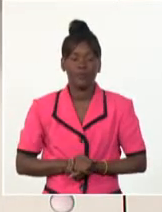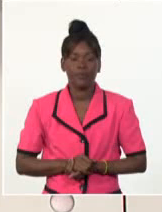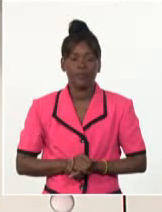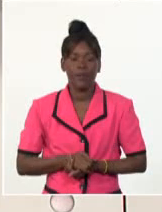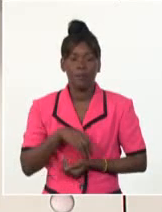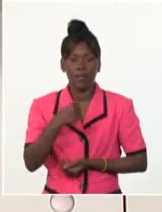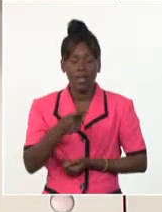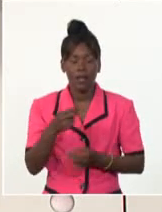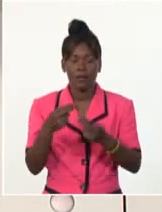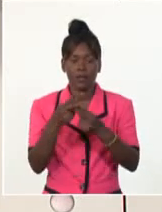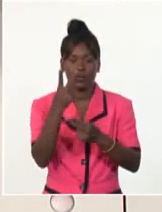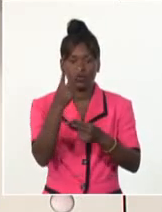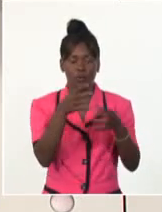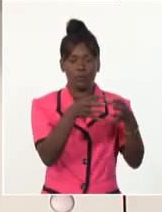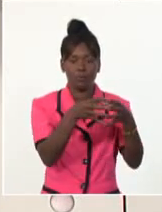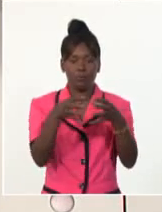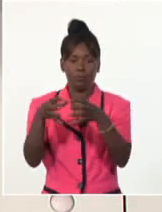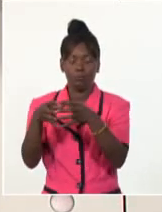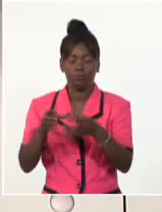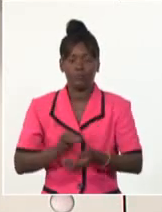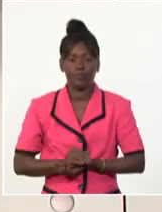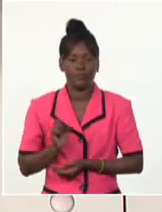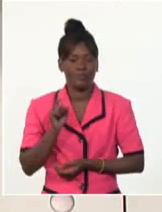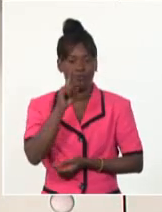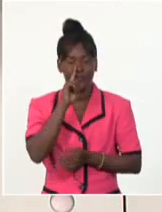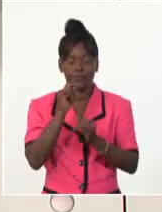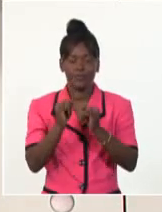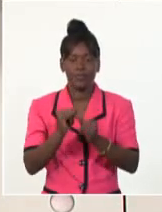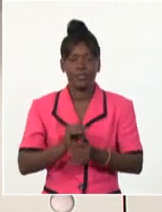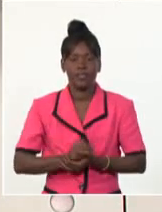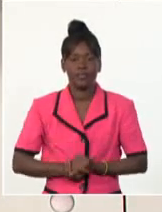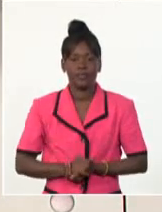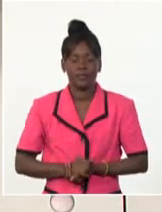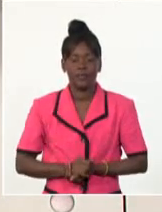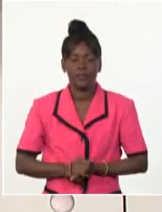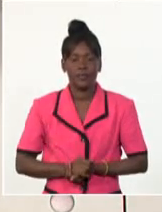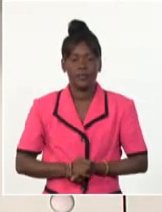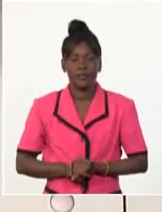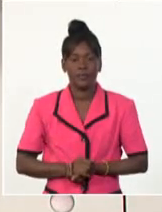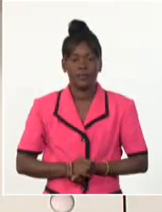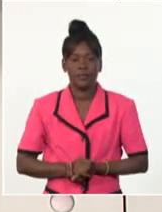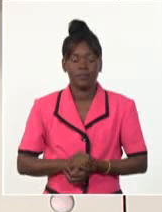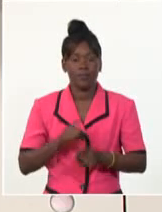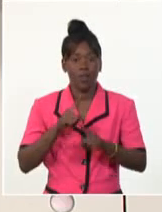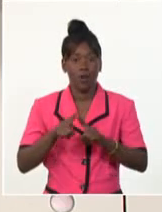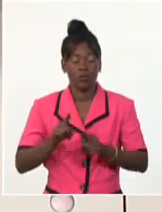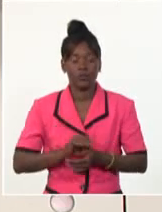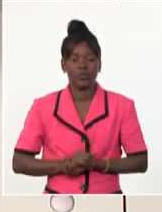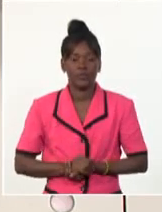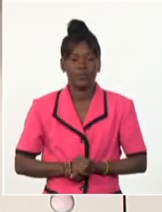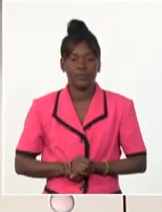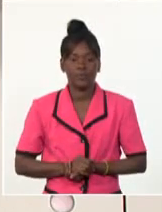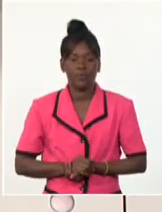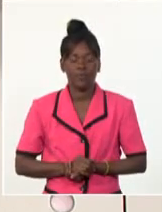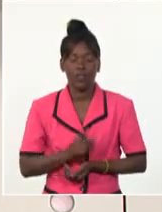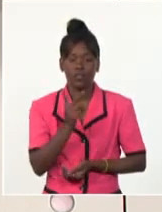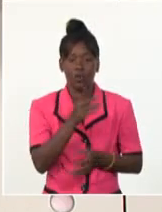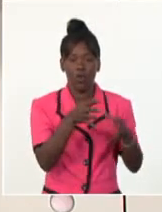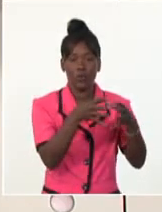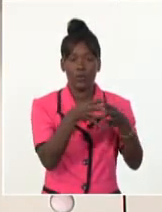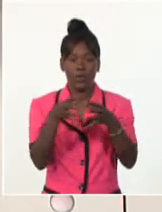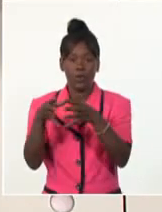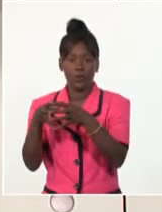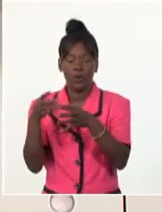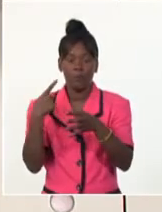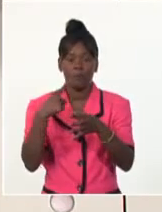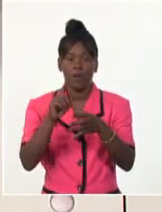medirán mañana. Cerramos con informaciones del deporte ráfaga. Los Ángeles Clippers y los Kings de Sacramento protagonizaron el segundo